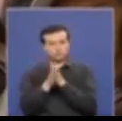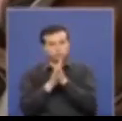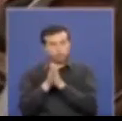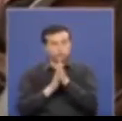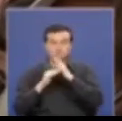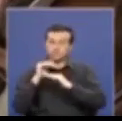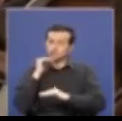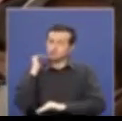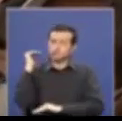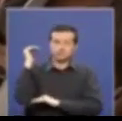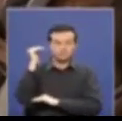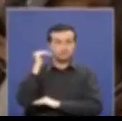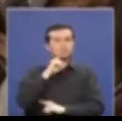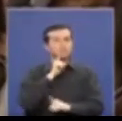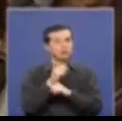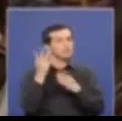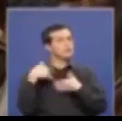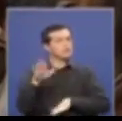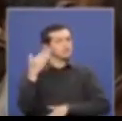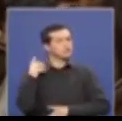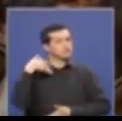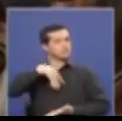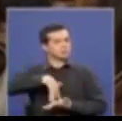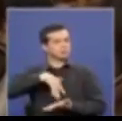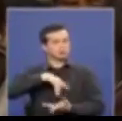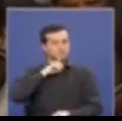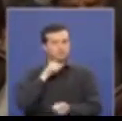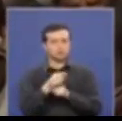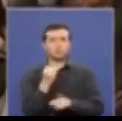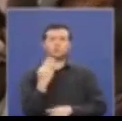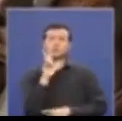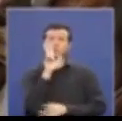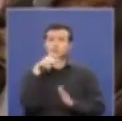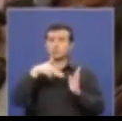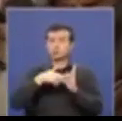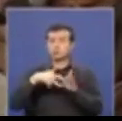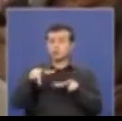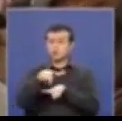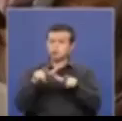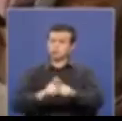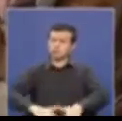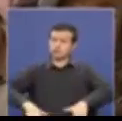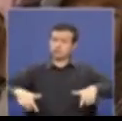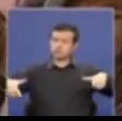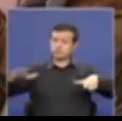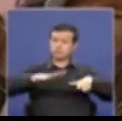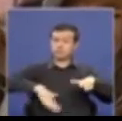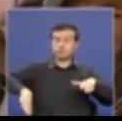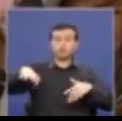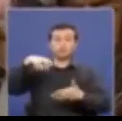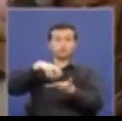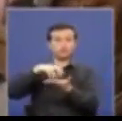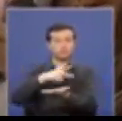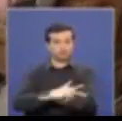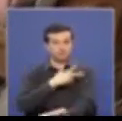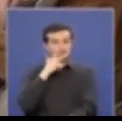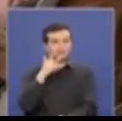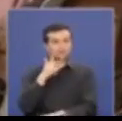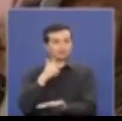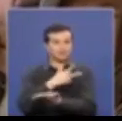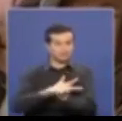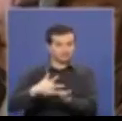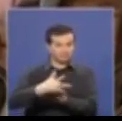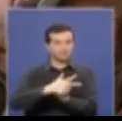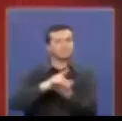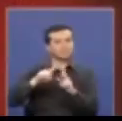eso tenemos estudios ya listos en más de 3.000 hectáreas en la provincia del Carchi para arrancar con